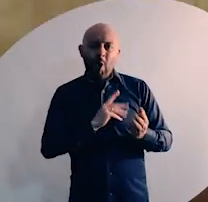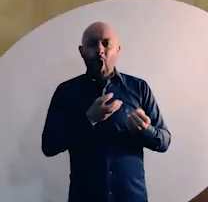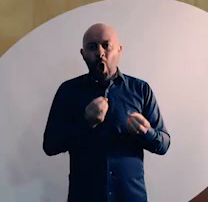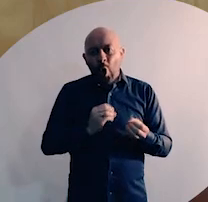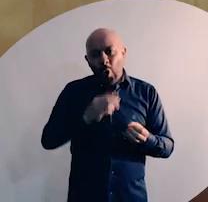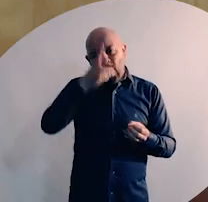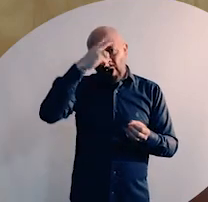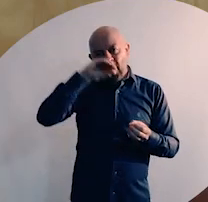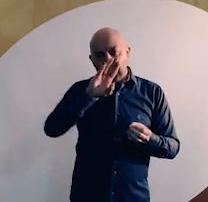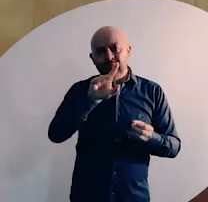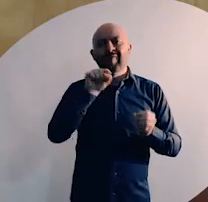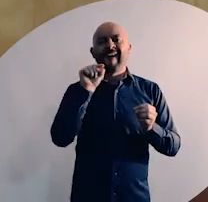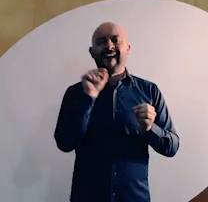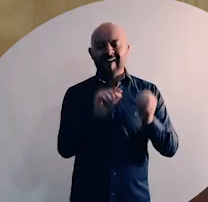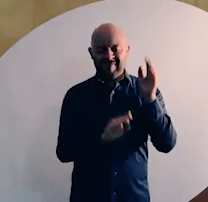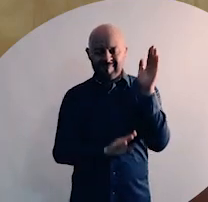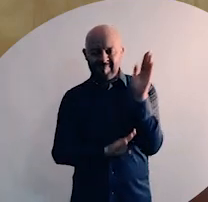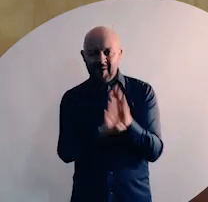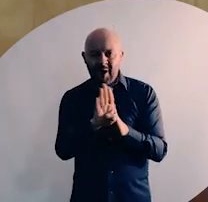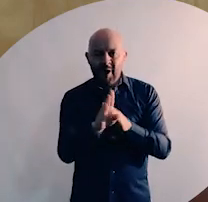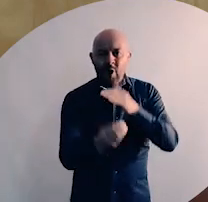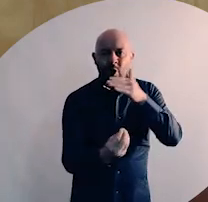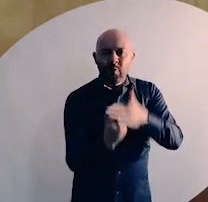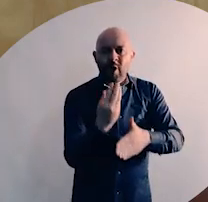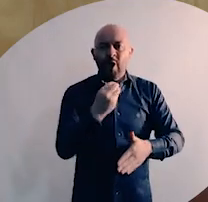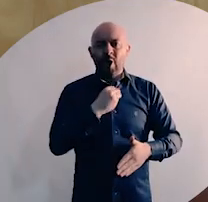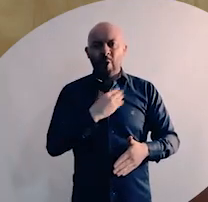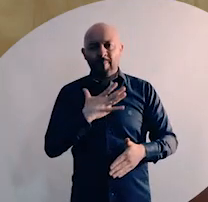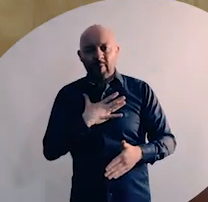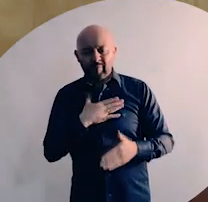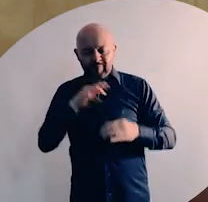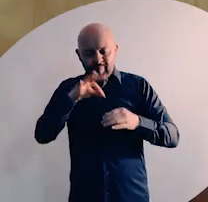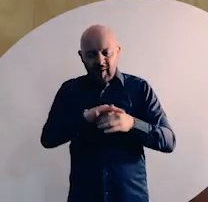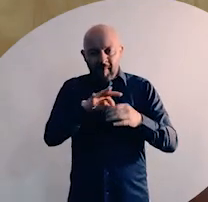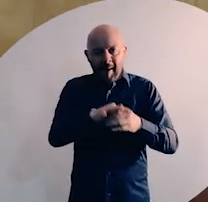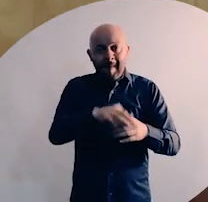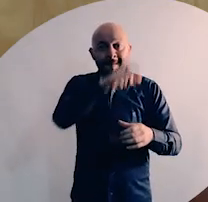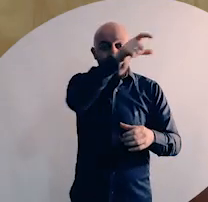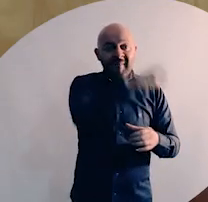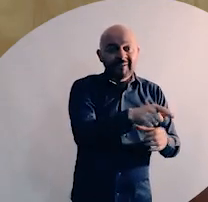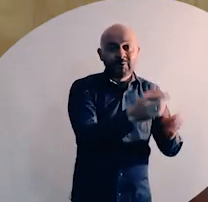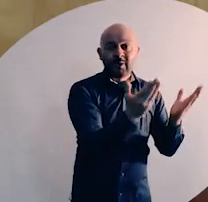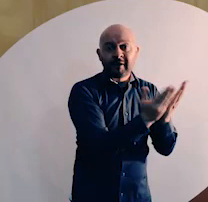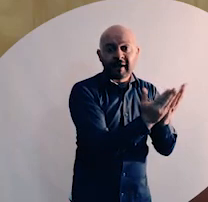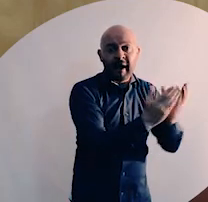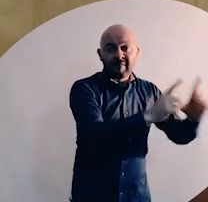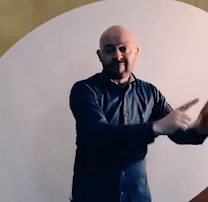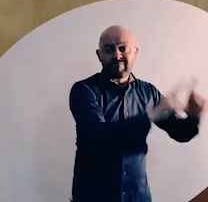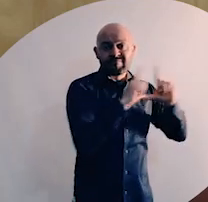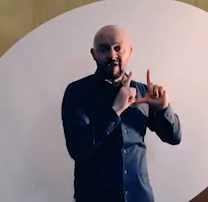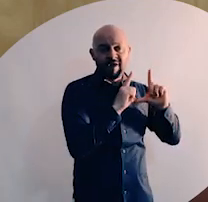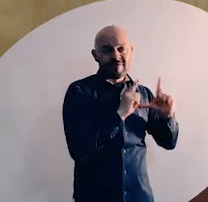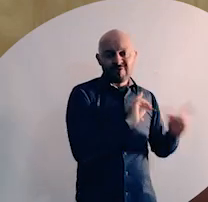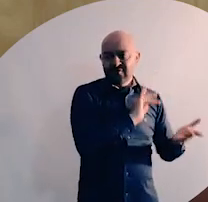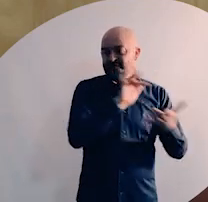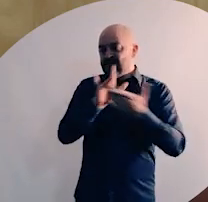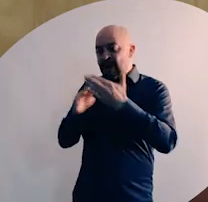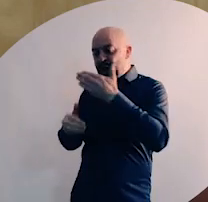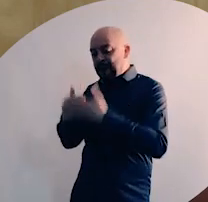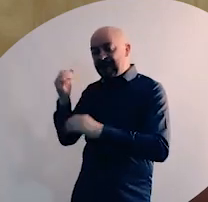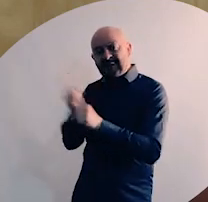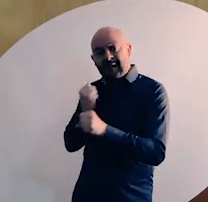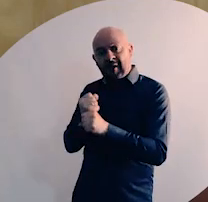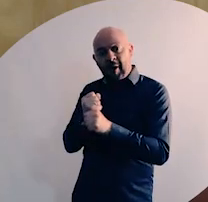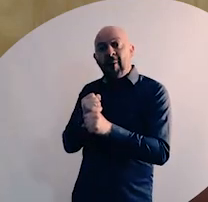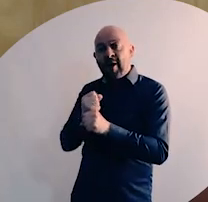través de la educación propia o de los hijos. Así se desarrollan nuevas capacidades que cuando la persona sale al mercado